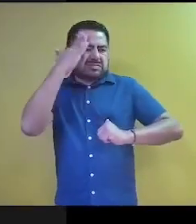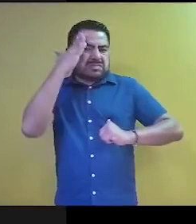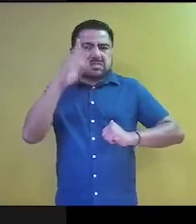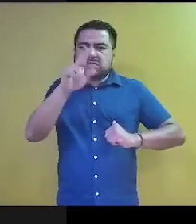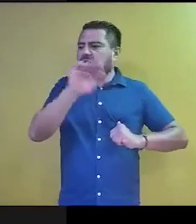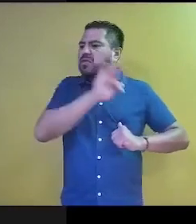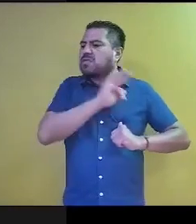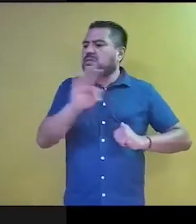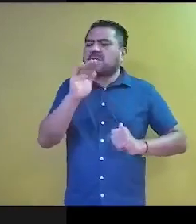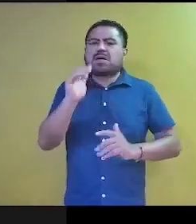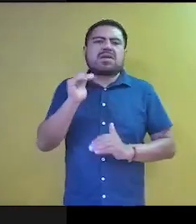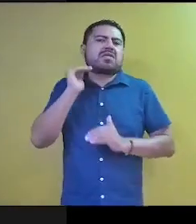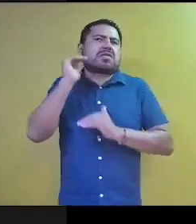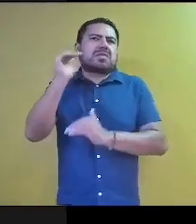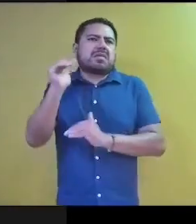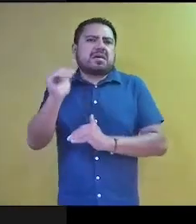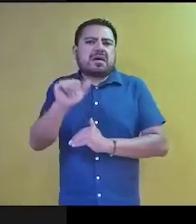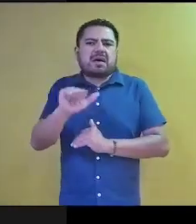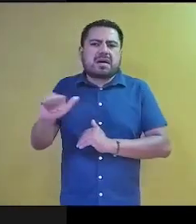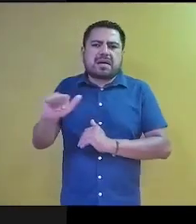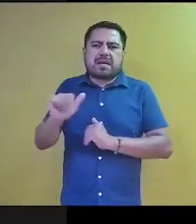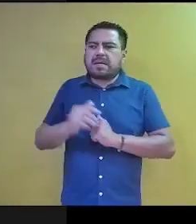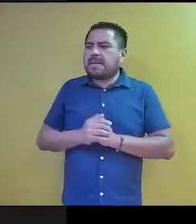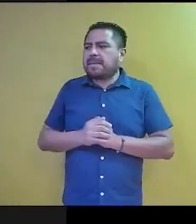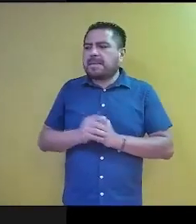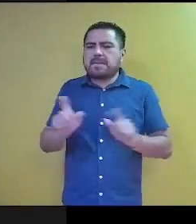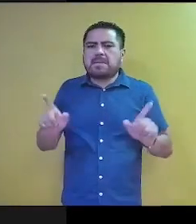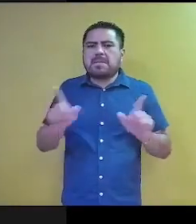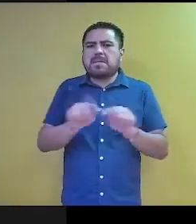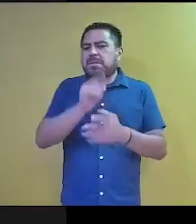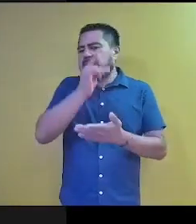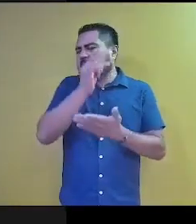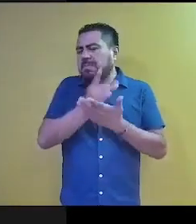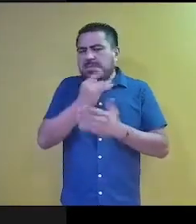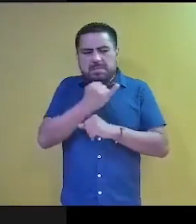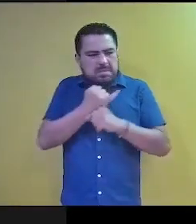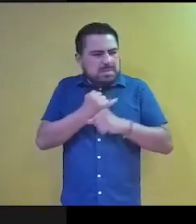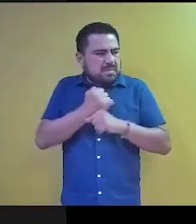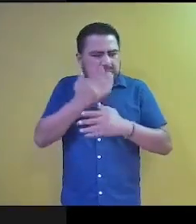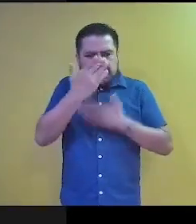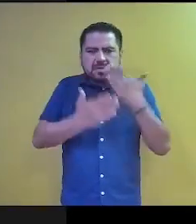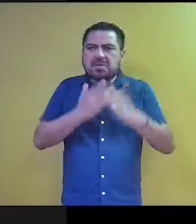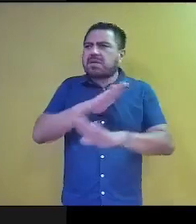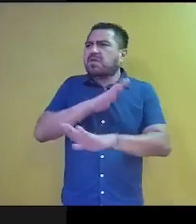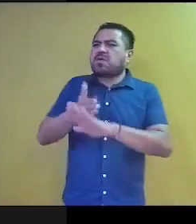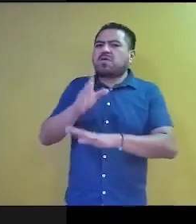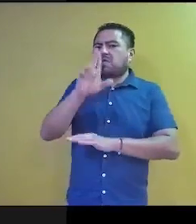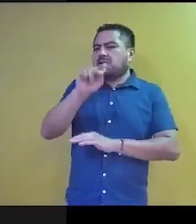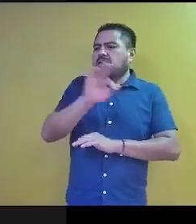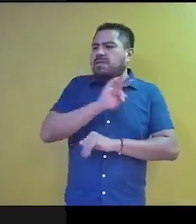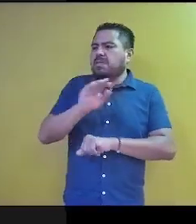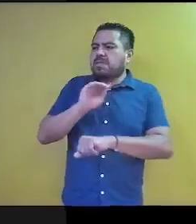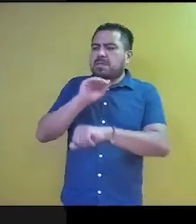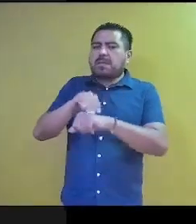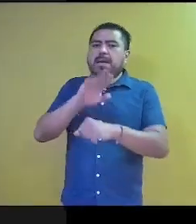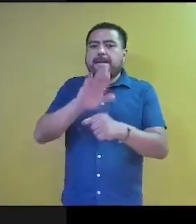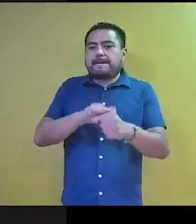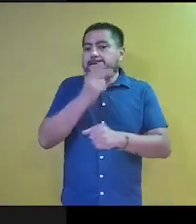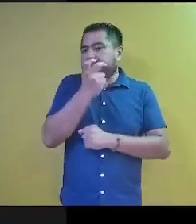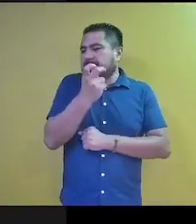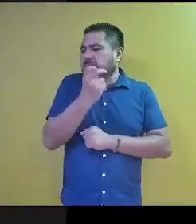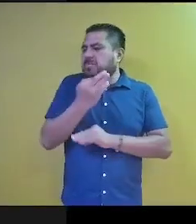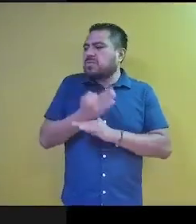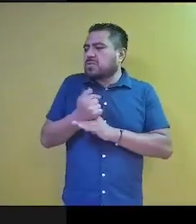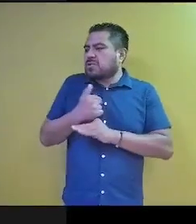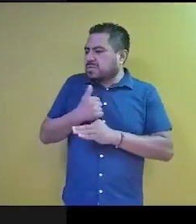quedar limitada a nada más estudiar el caso y no imponer sanción. Por eso es que